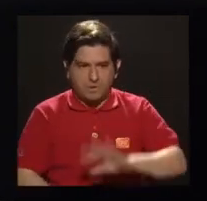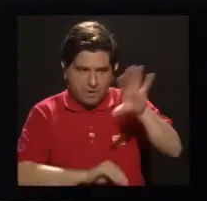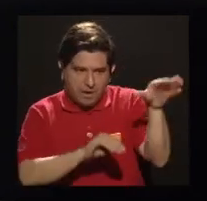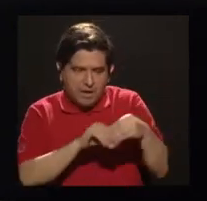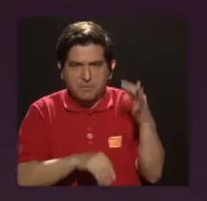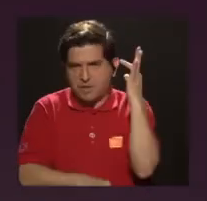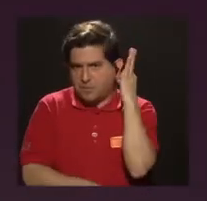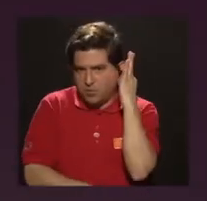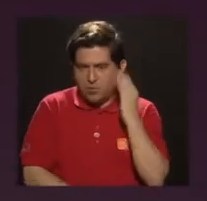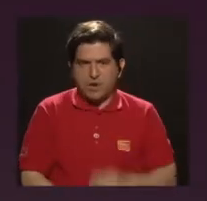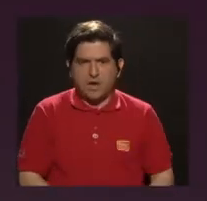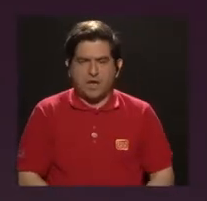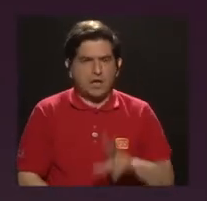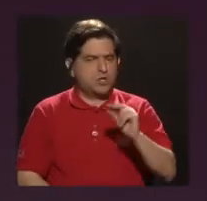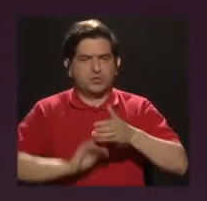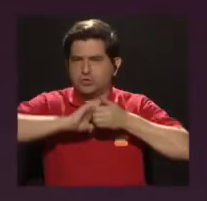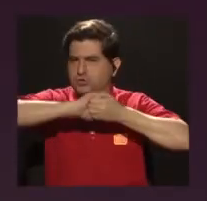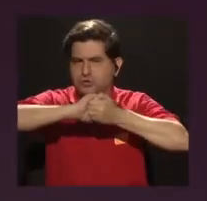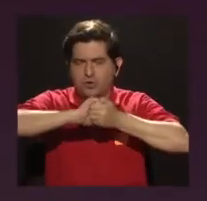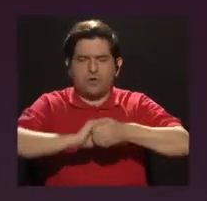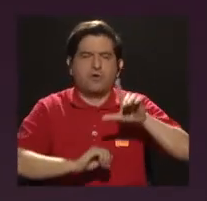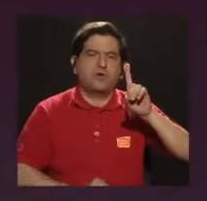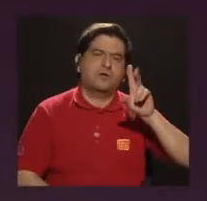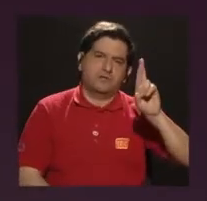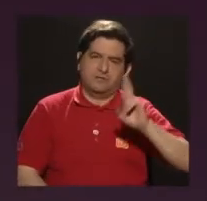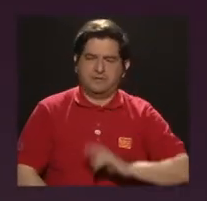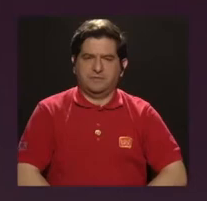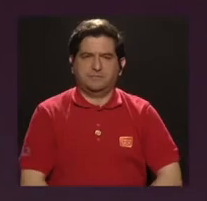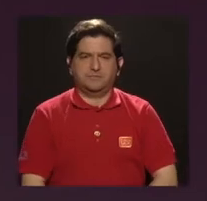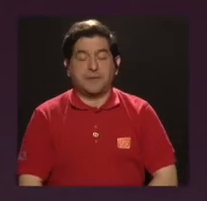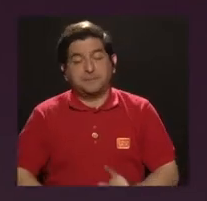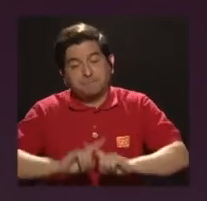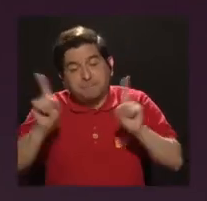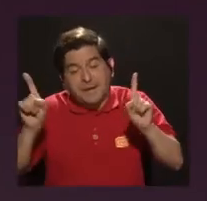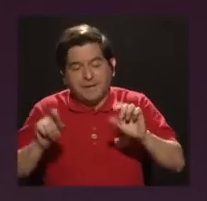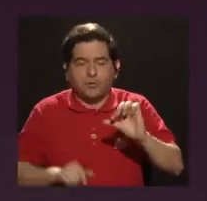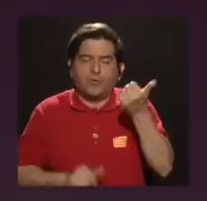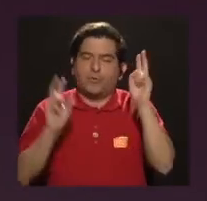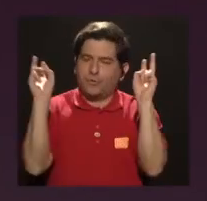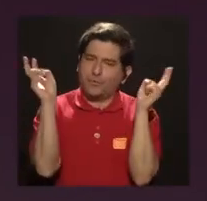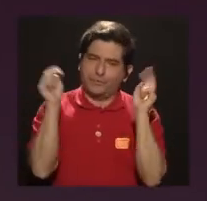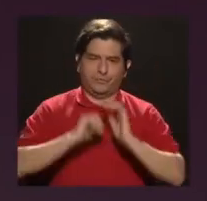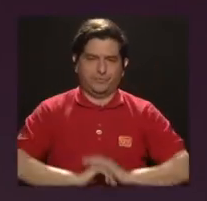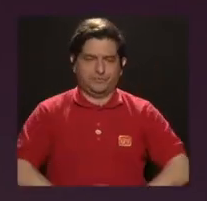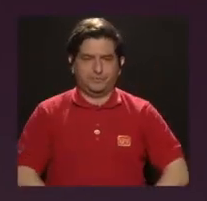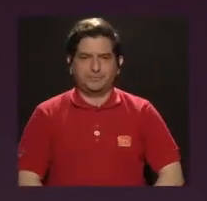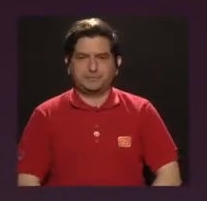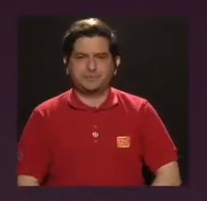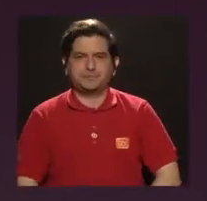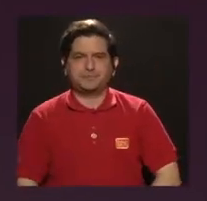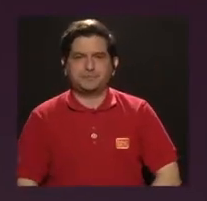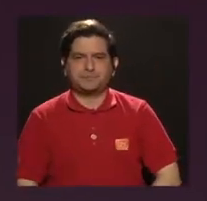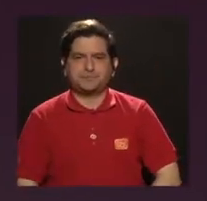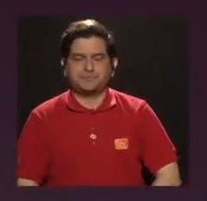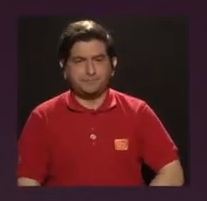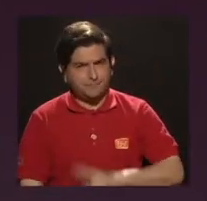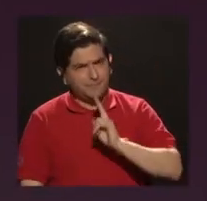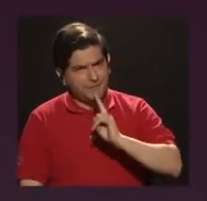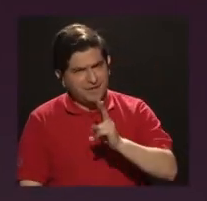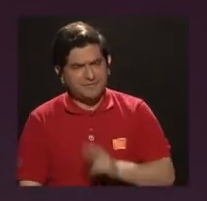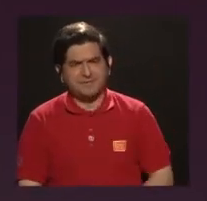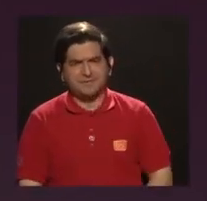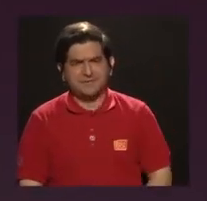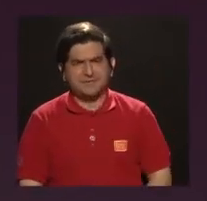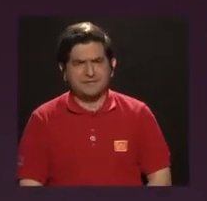algunas mujeres no fueron solidarias con doña dilma verdad pero bueno eso es otro tema este y definitivamente la